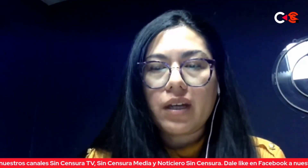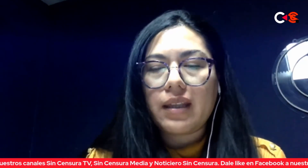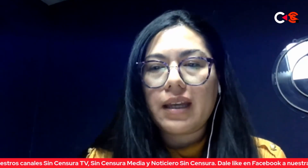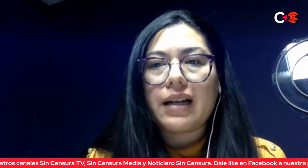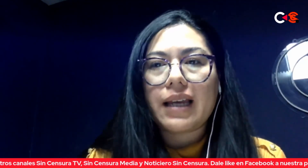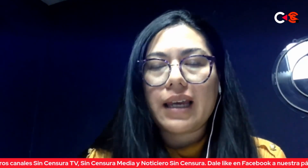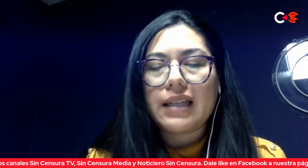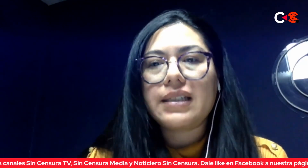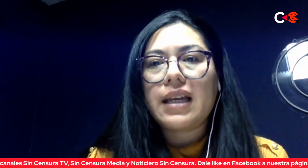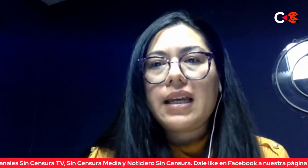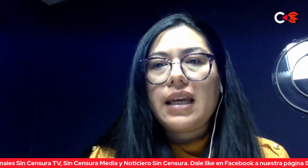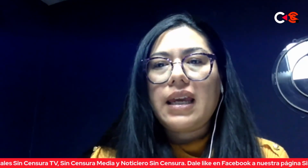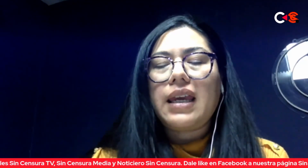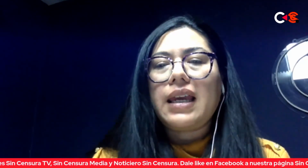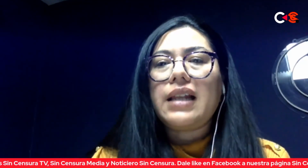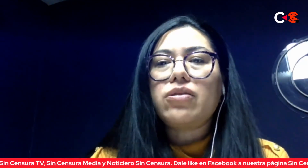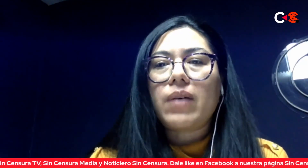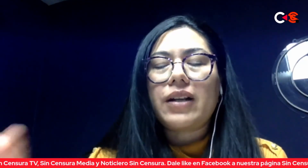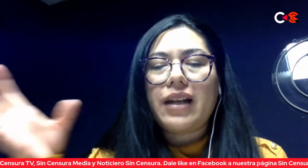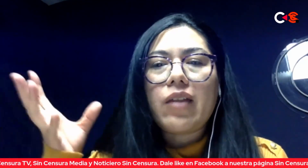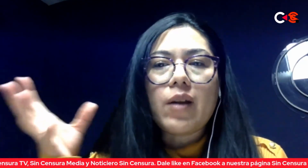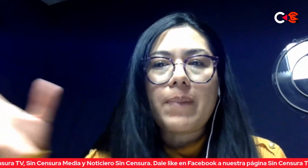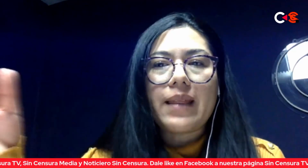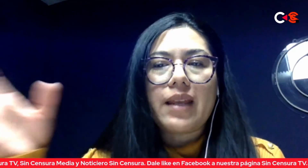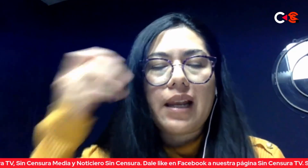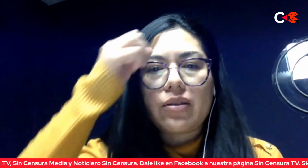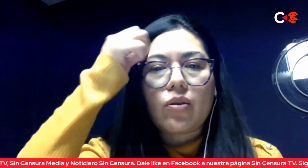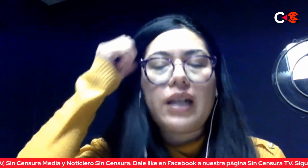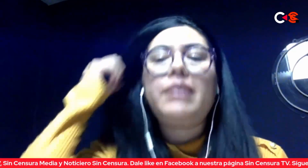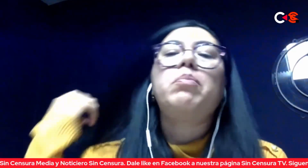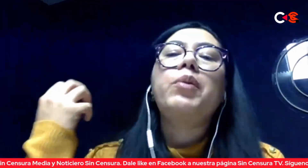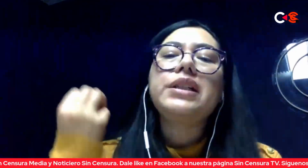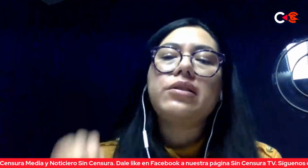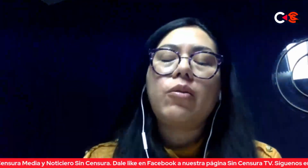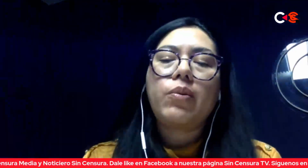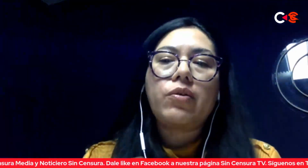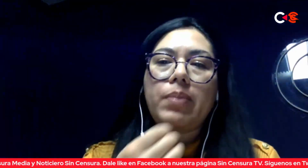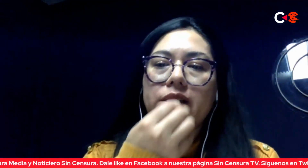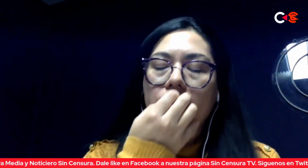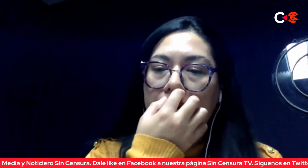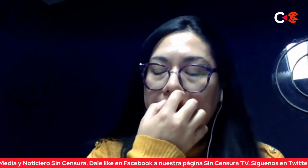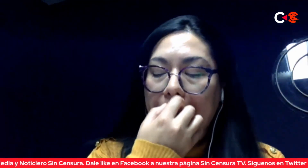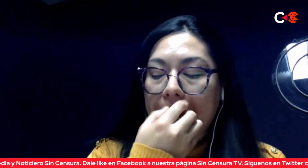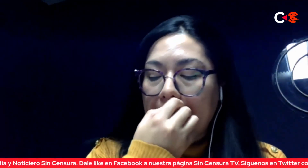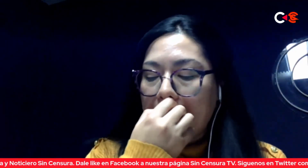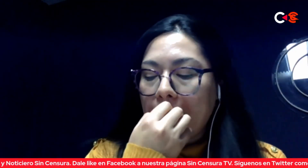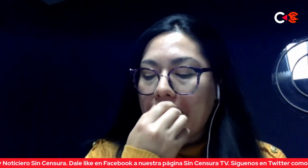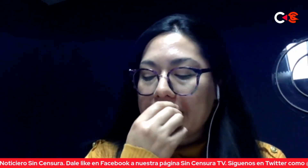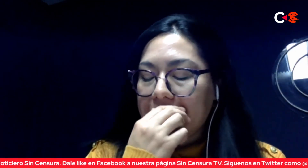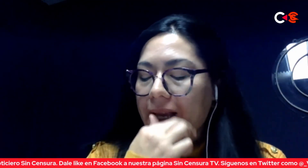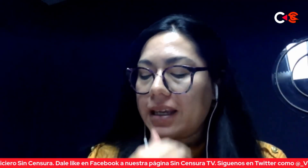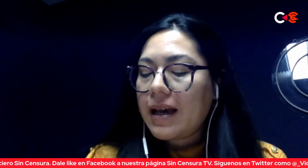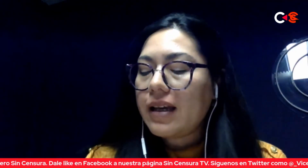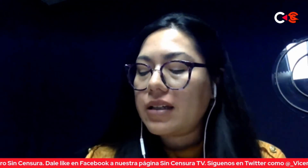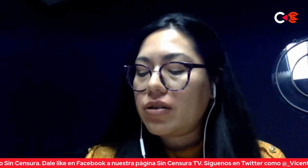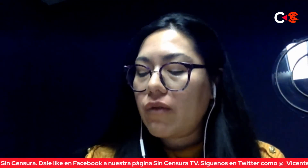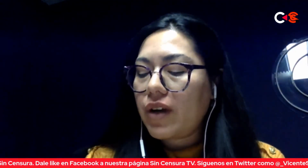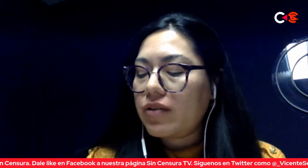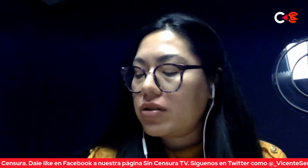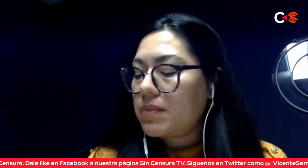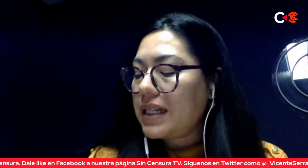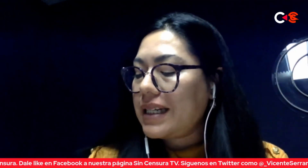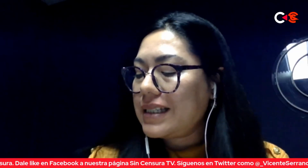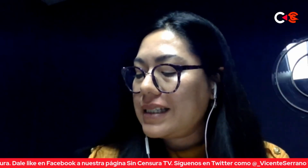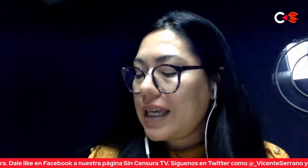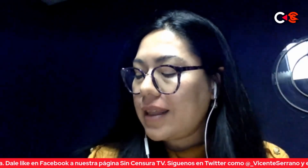delfín, ¿no? Del que es el subordinado, el predilecto, el impuesto por un personaje más allá. Esto